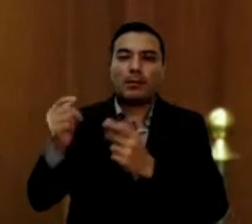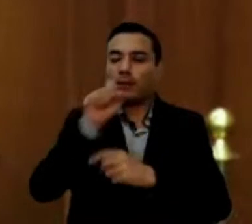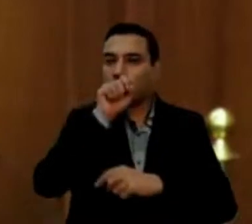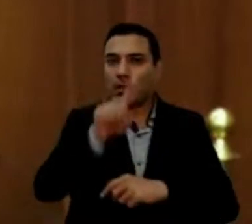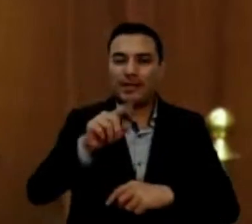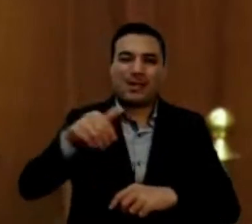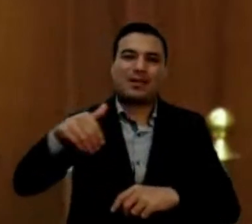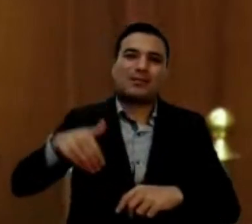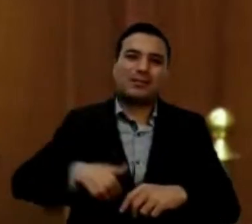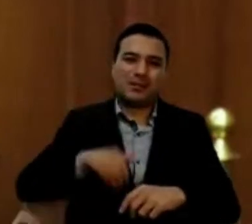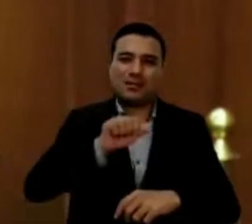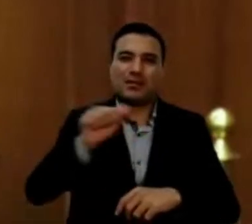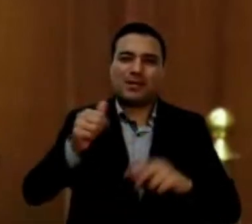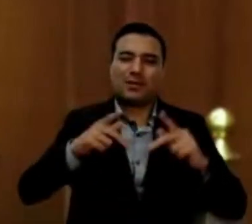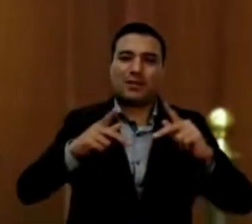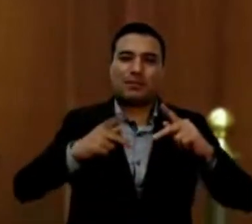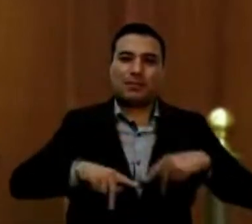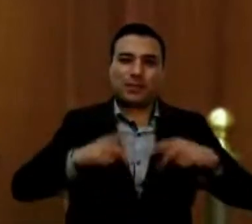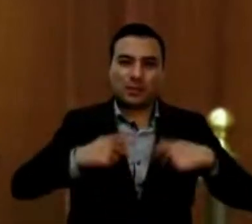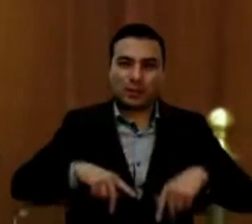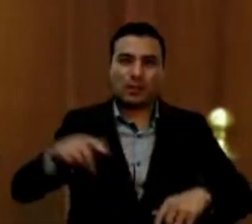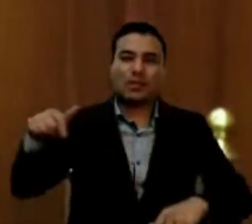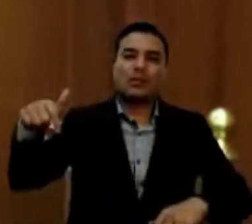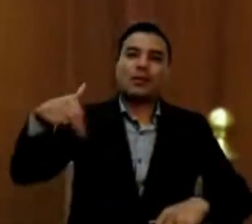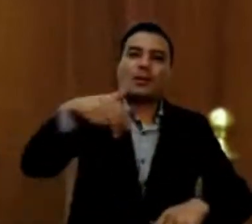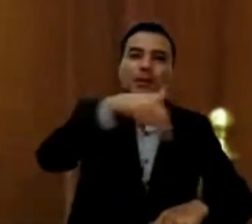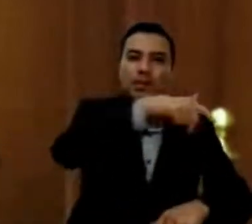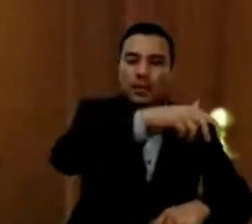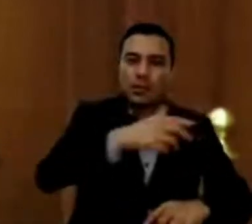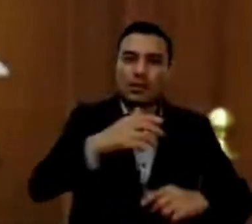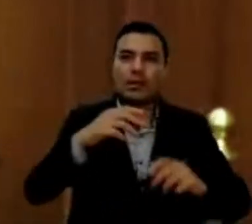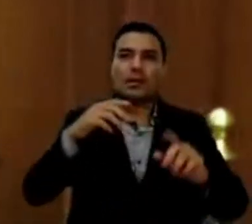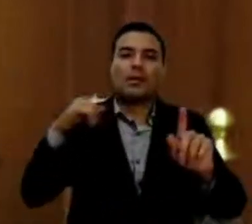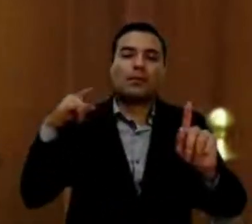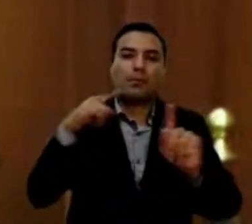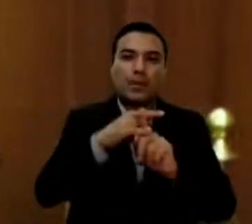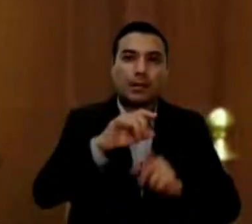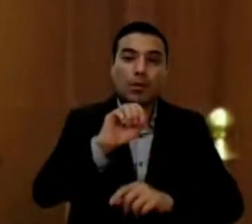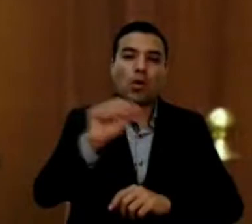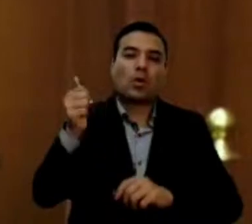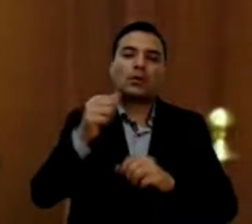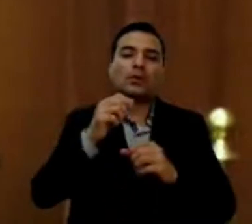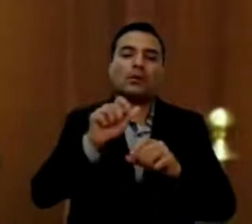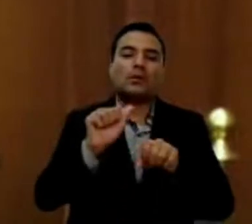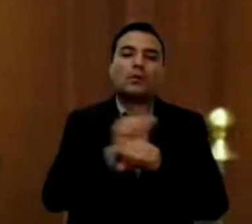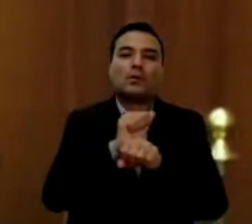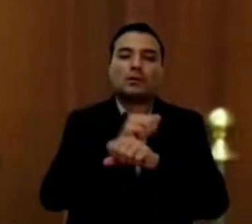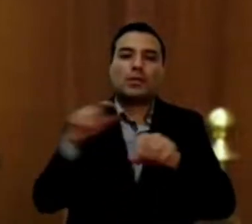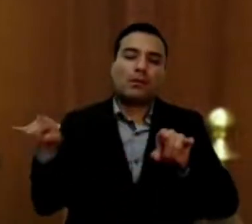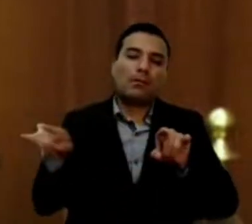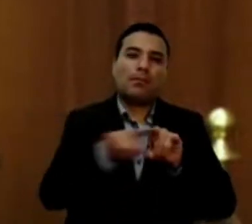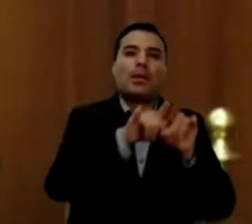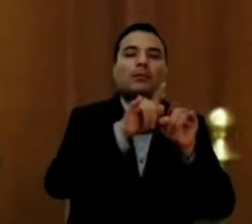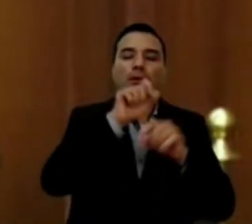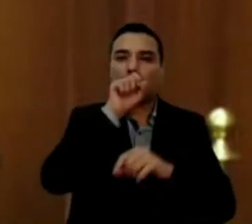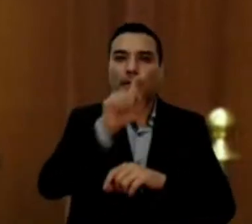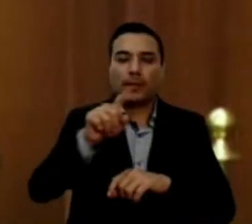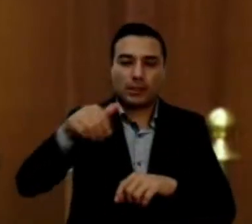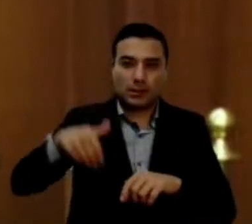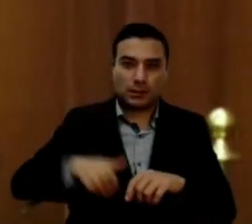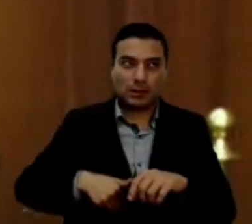a otros usuarios, transeúntes y otros vehículos que se encuentran cargando combustible o que se